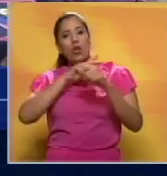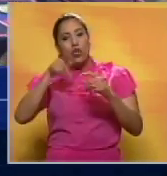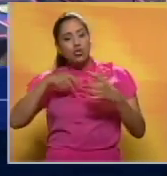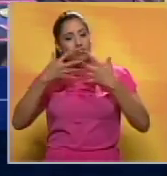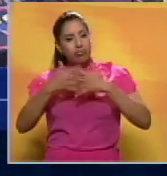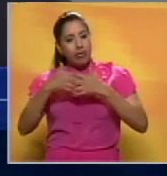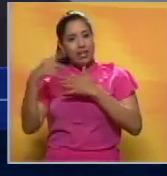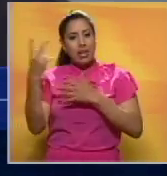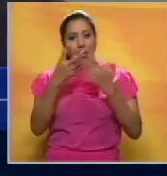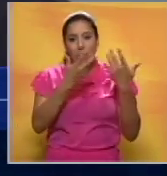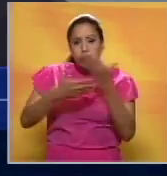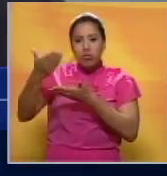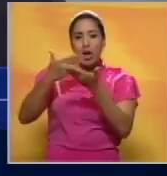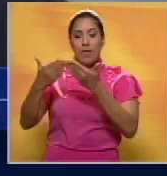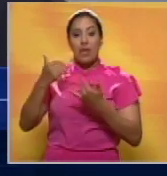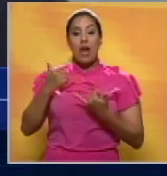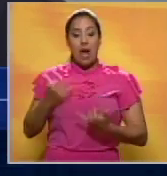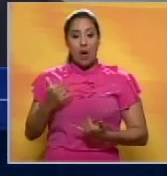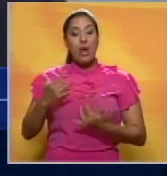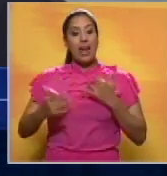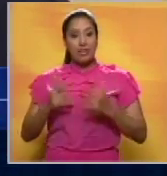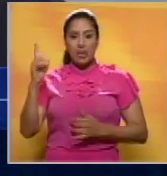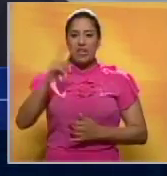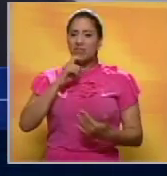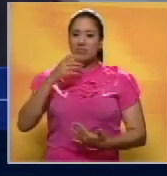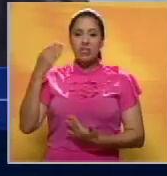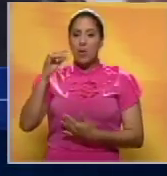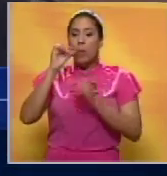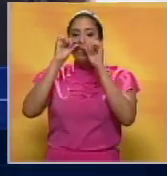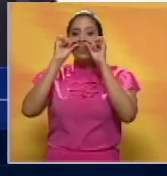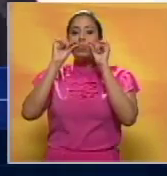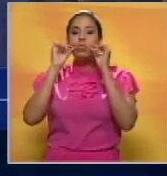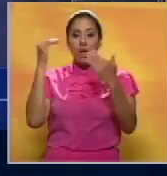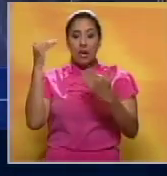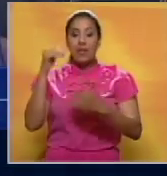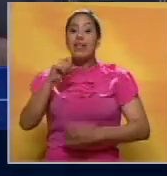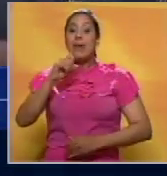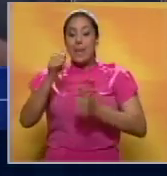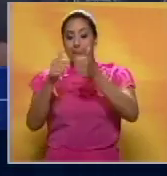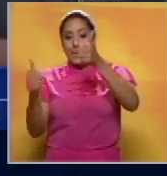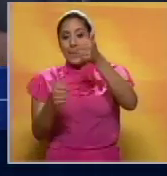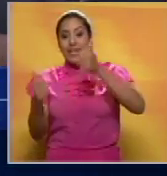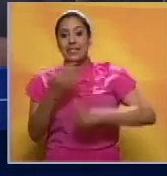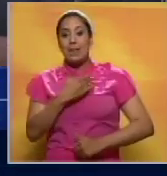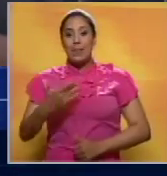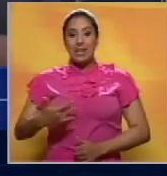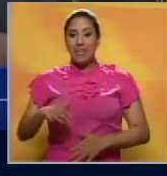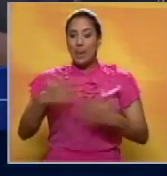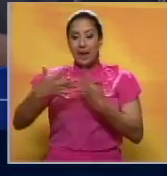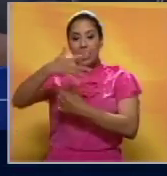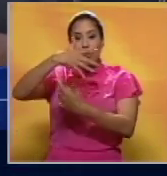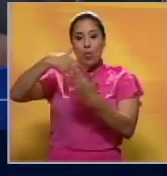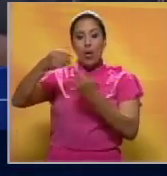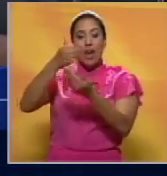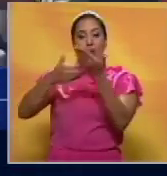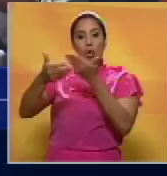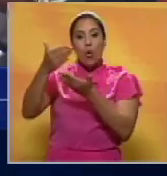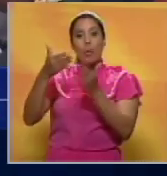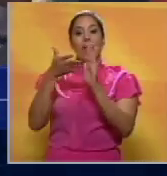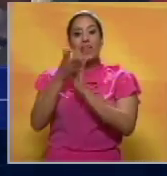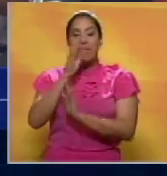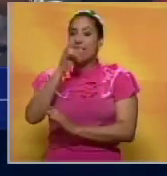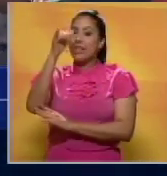vamos con las empresas mixtas. En la actividad también estuvo presente Ramón Lobo, vicepresidente para el área económica,